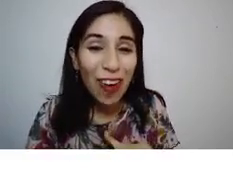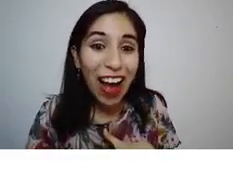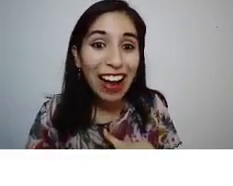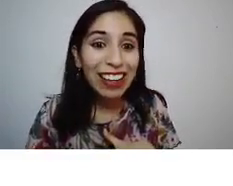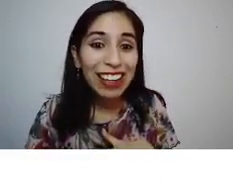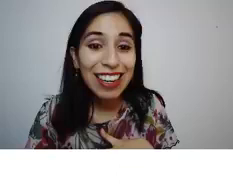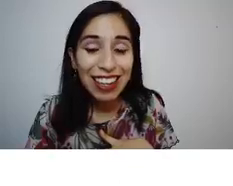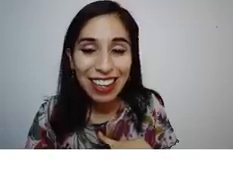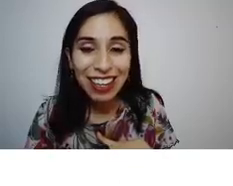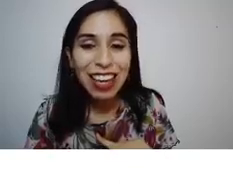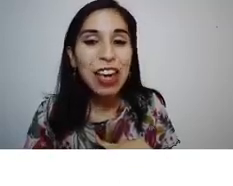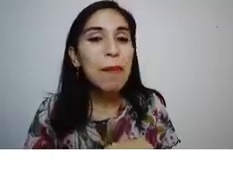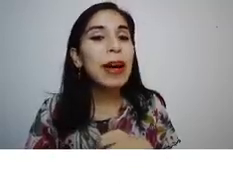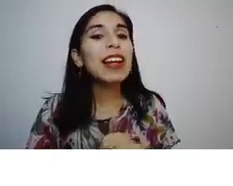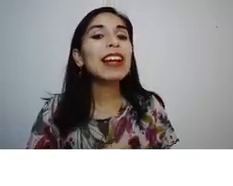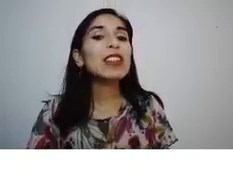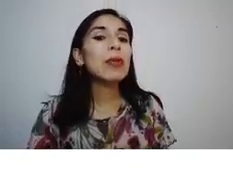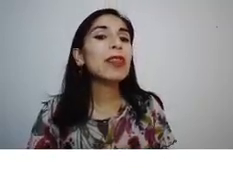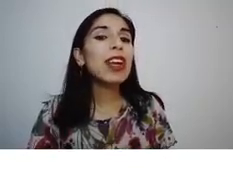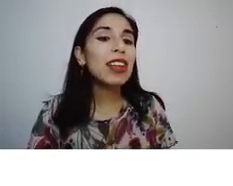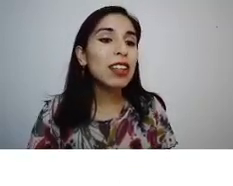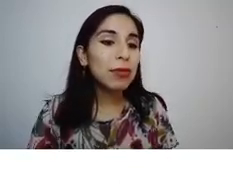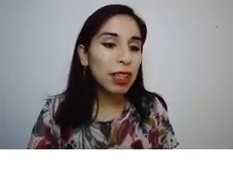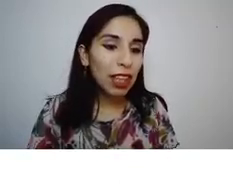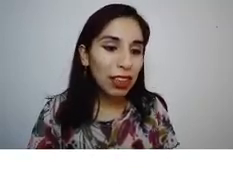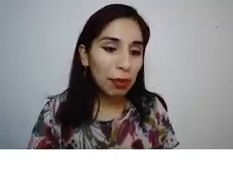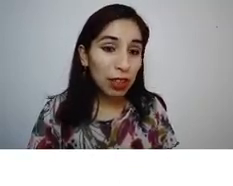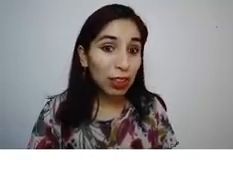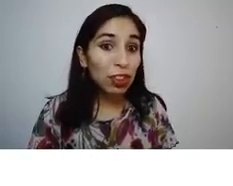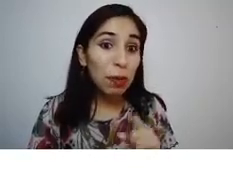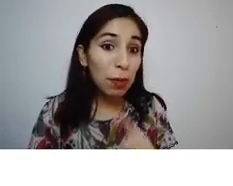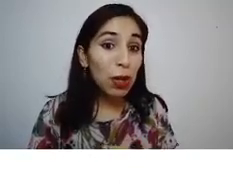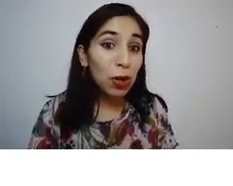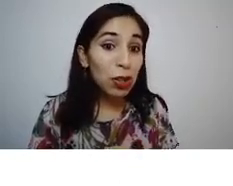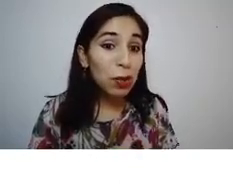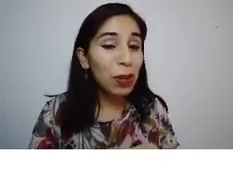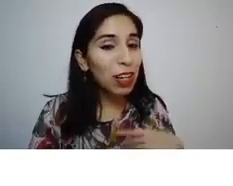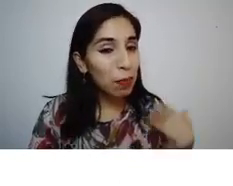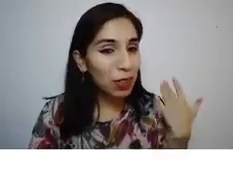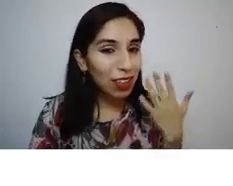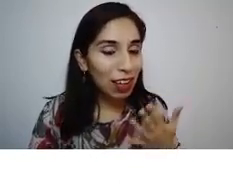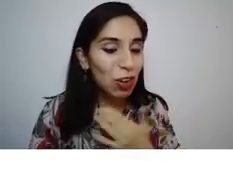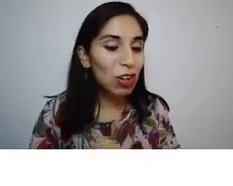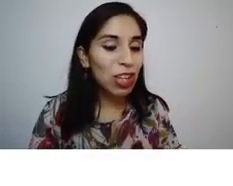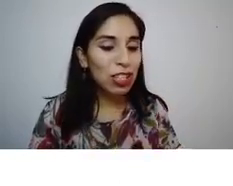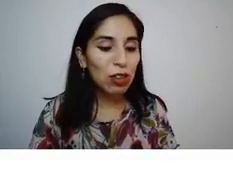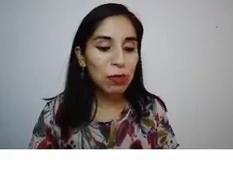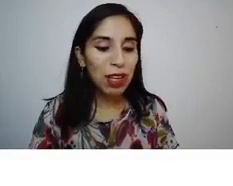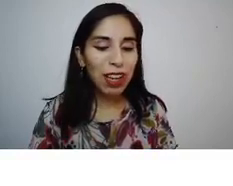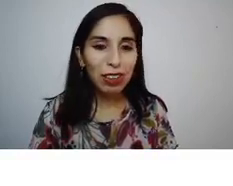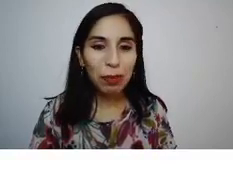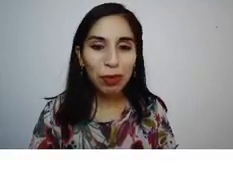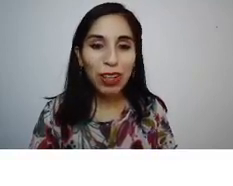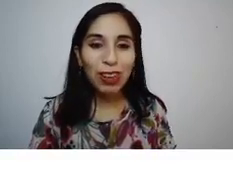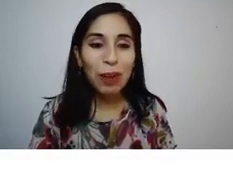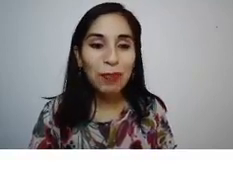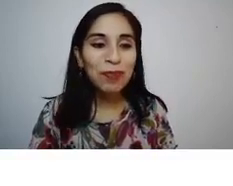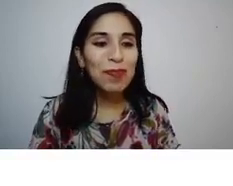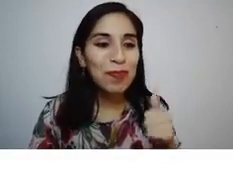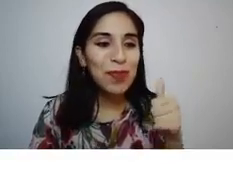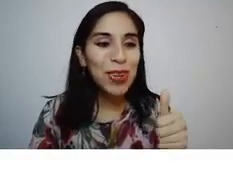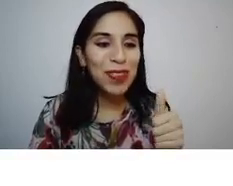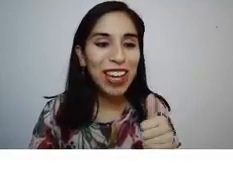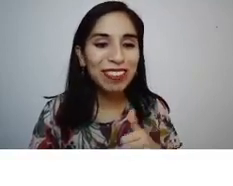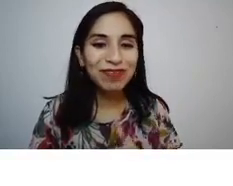si no aquí van a responder inmediatamente entonces primero conocemos la respuesta y luego le sigue explicando perfecto